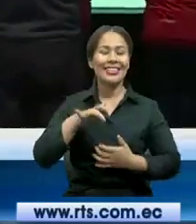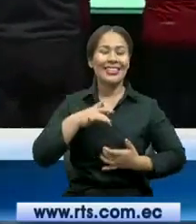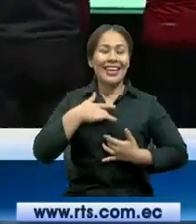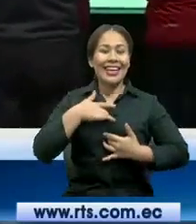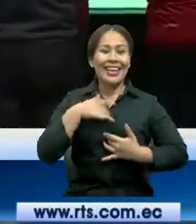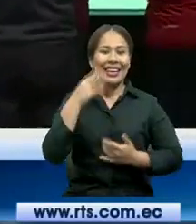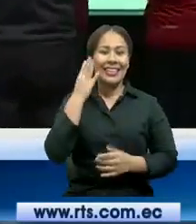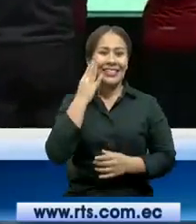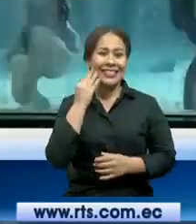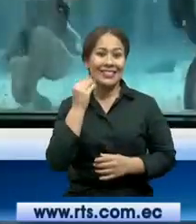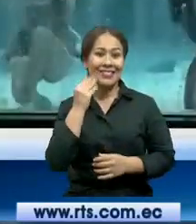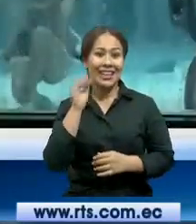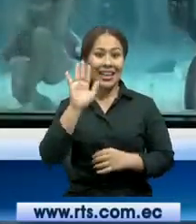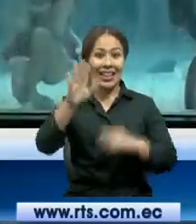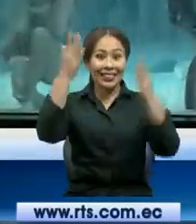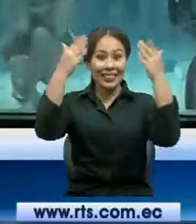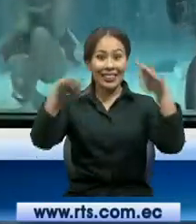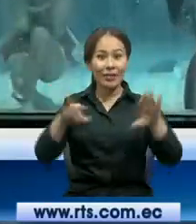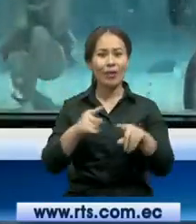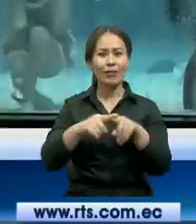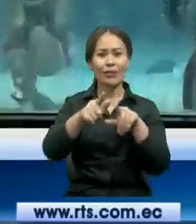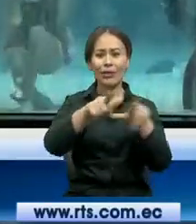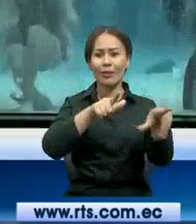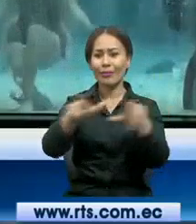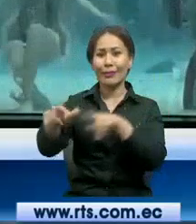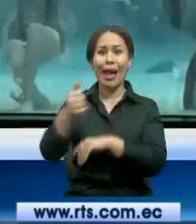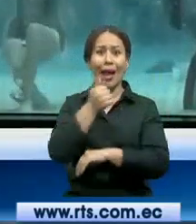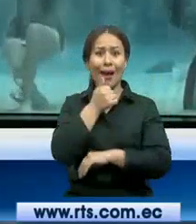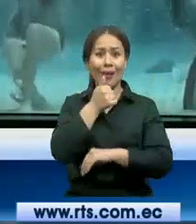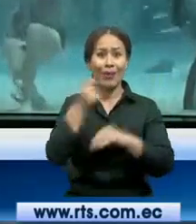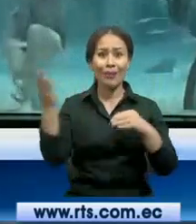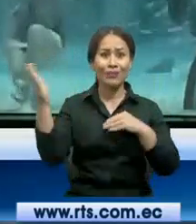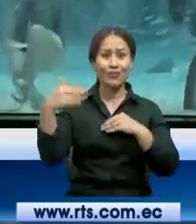navideño aparece en muchos lugares, hasta en el agua.